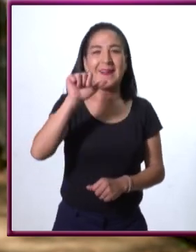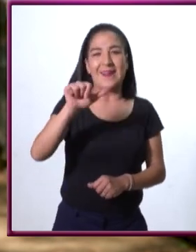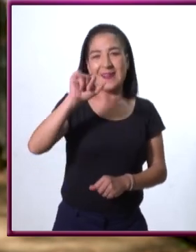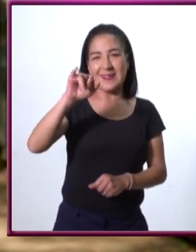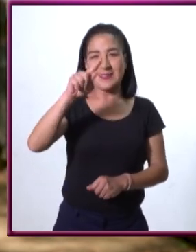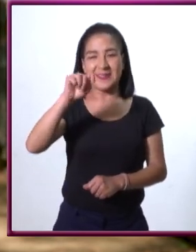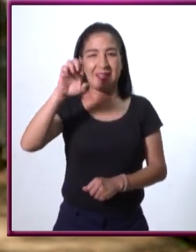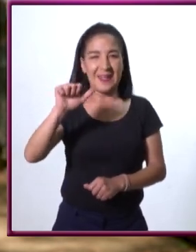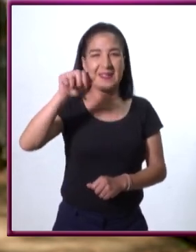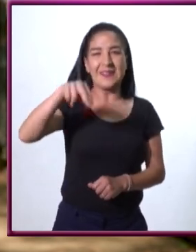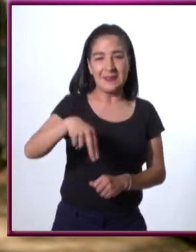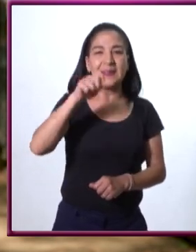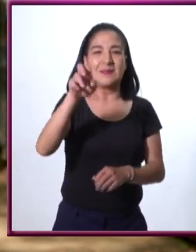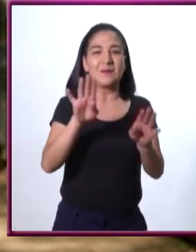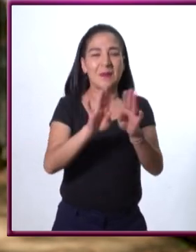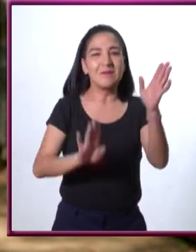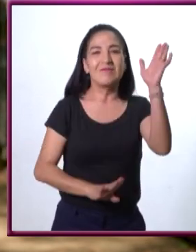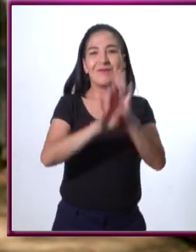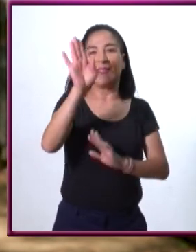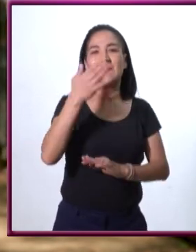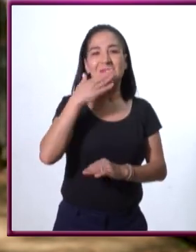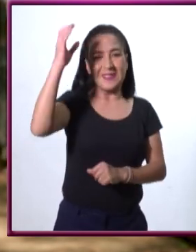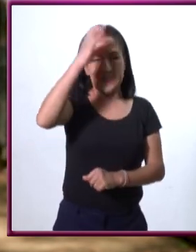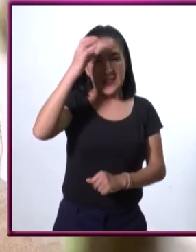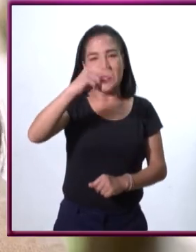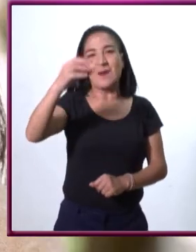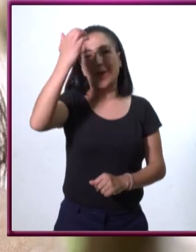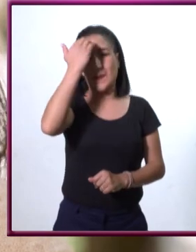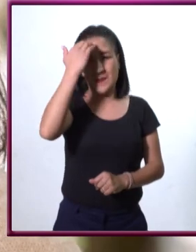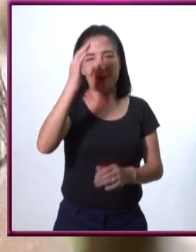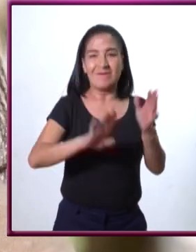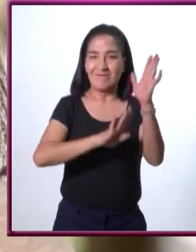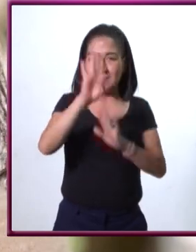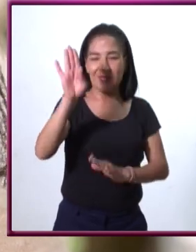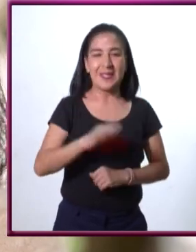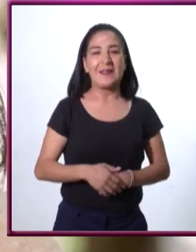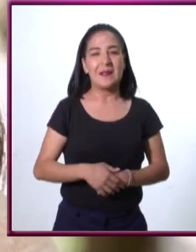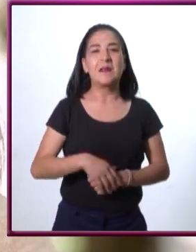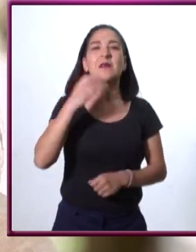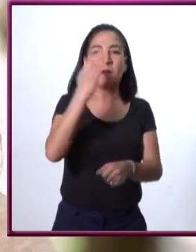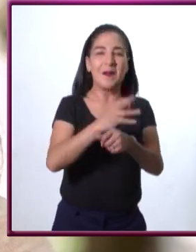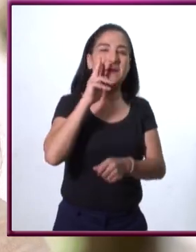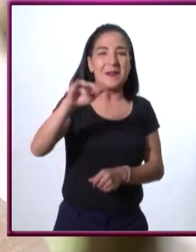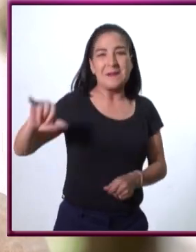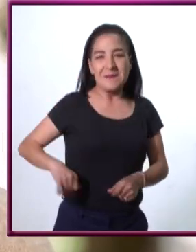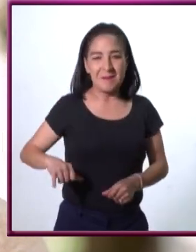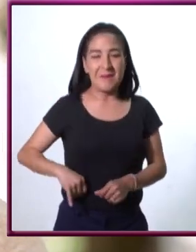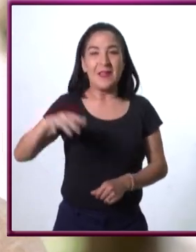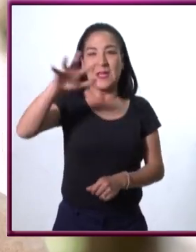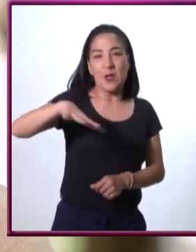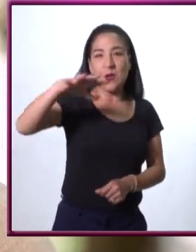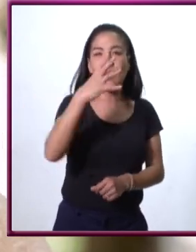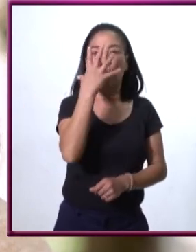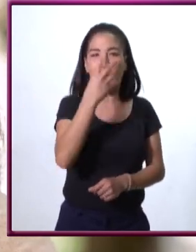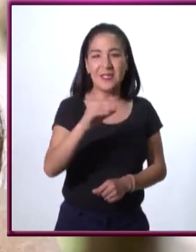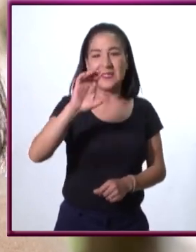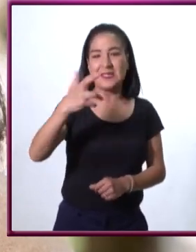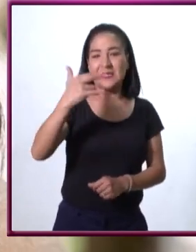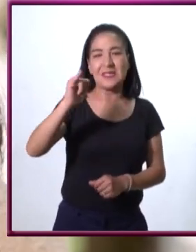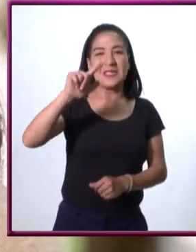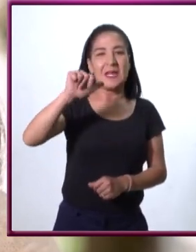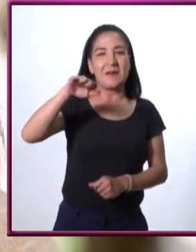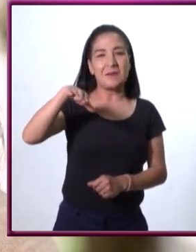disciplina en la corrección y no en el castigo corporal. Eso es algo que definitivamente no recomendamos, pero también basarlo